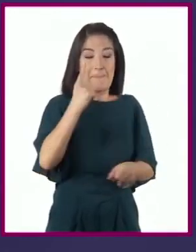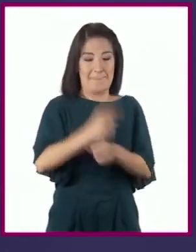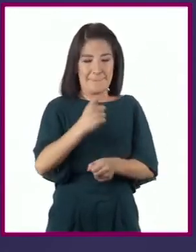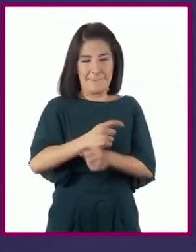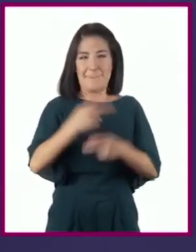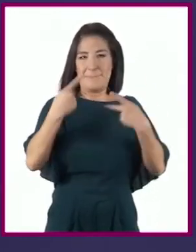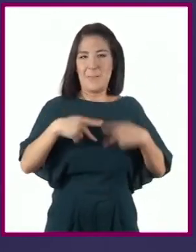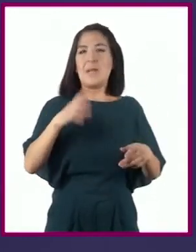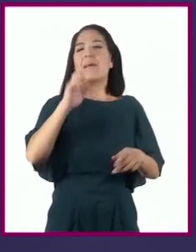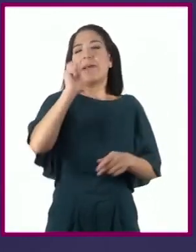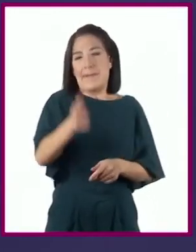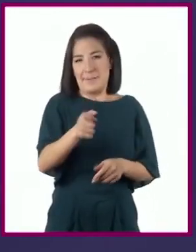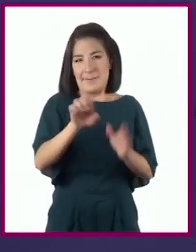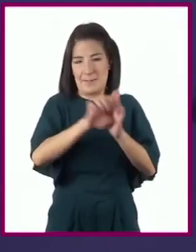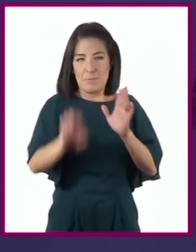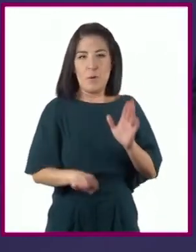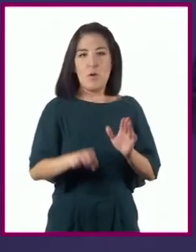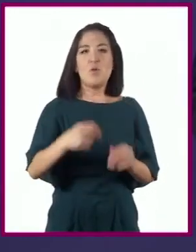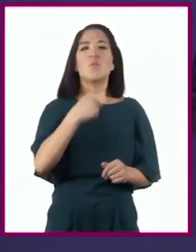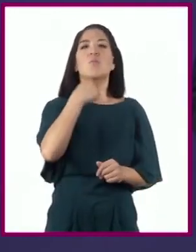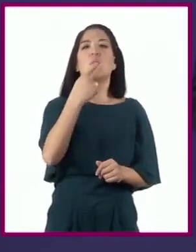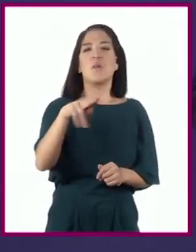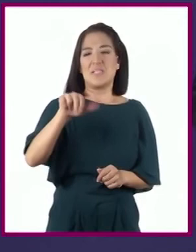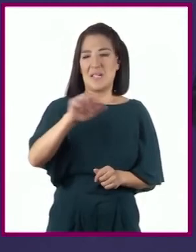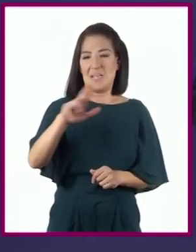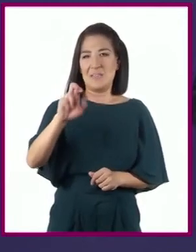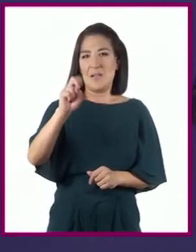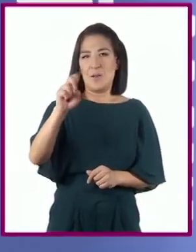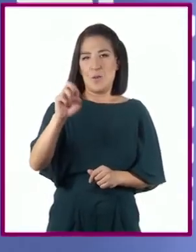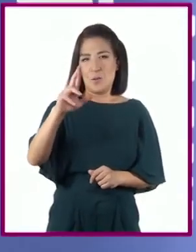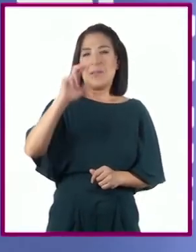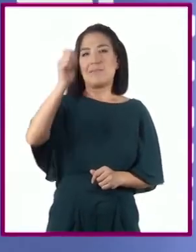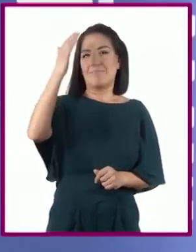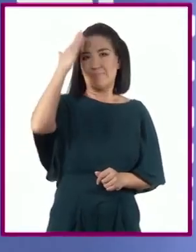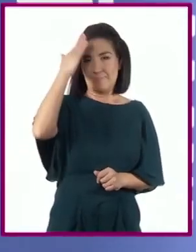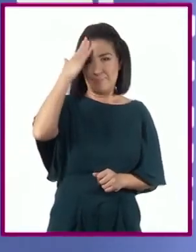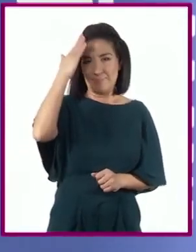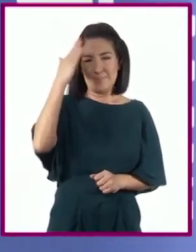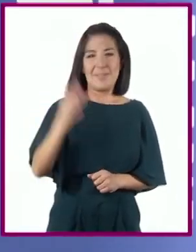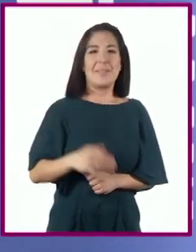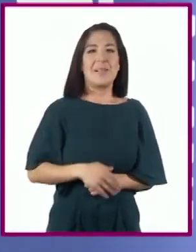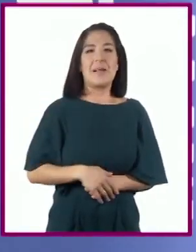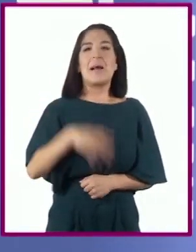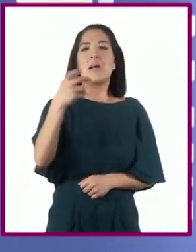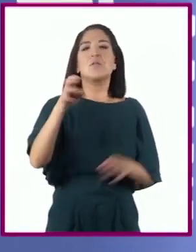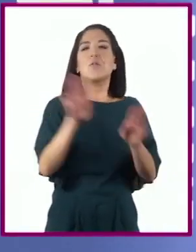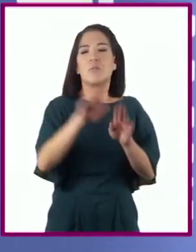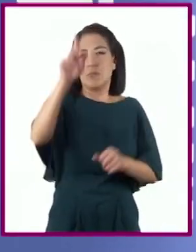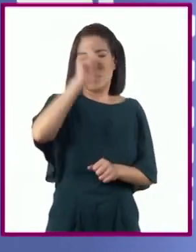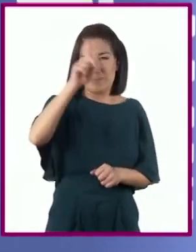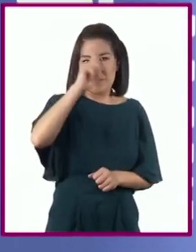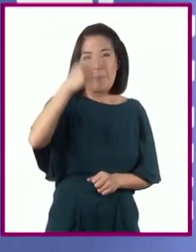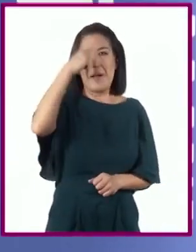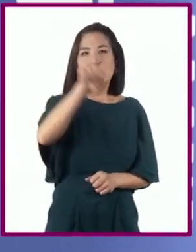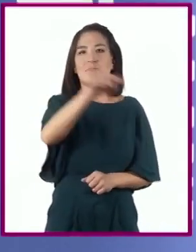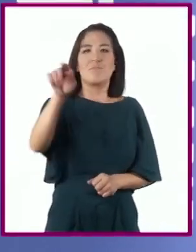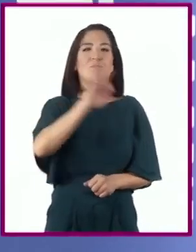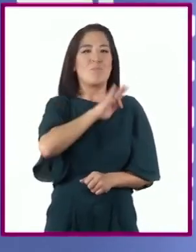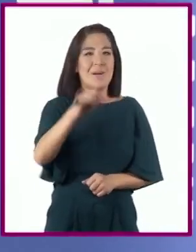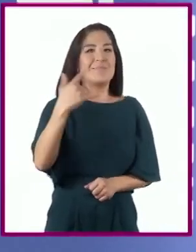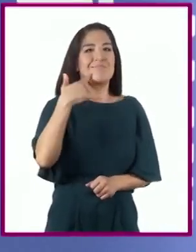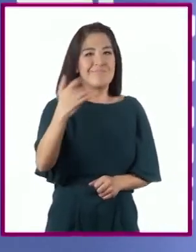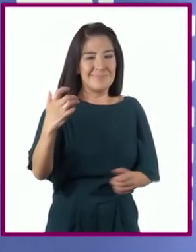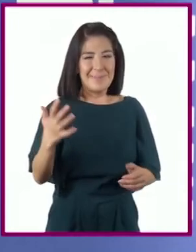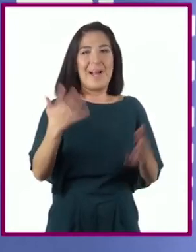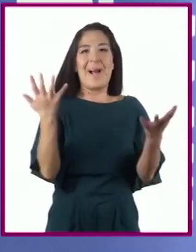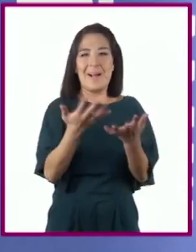persona, es decir, en voz de narrador protagónico. Estos son unos consejos para poder lograrlo, ya que,